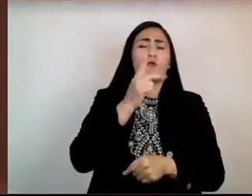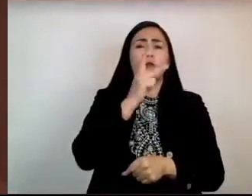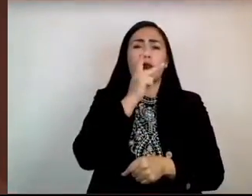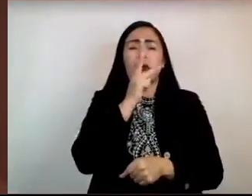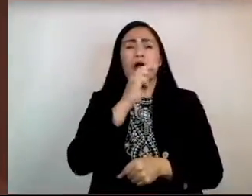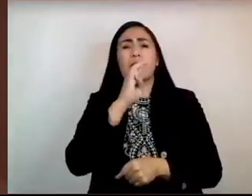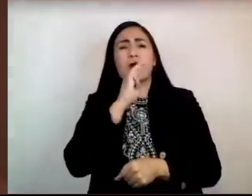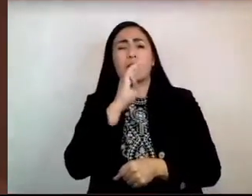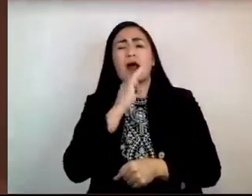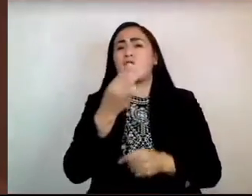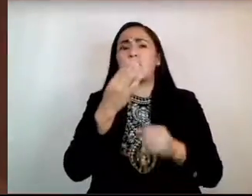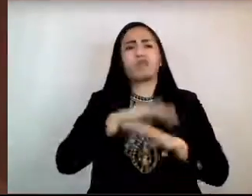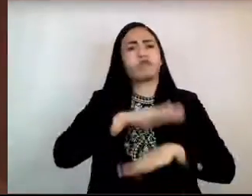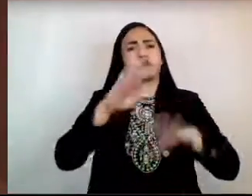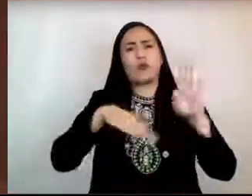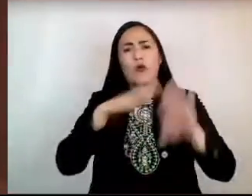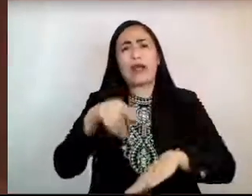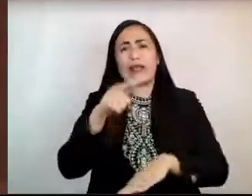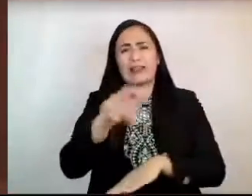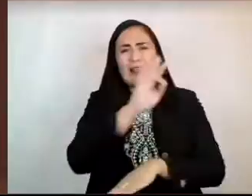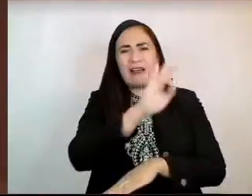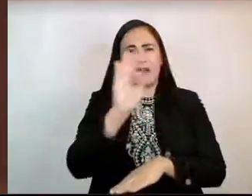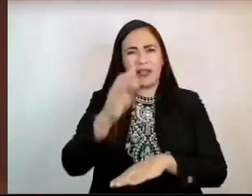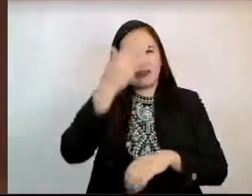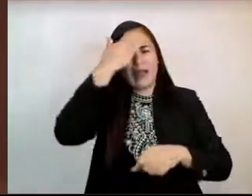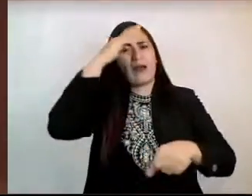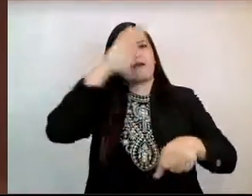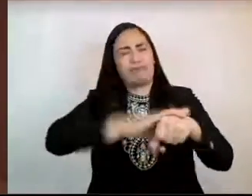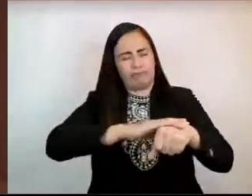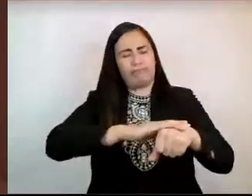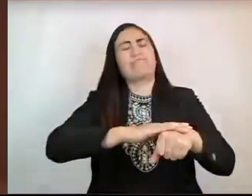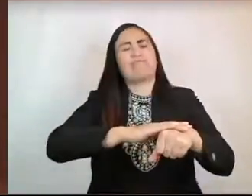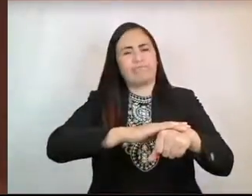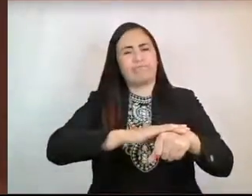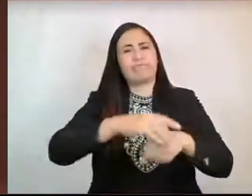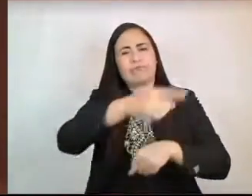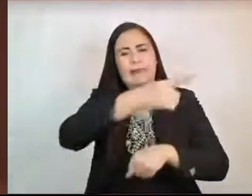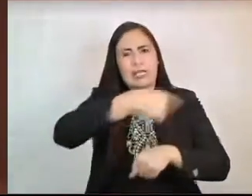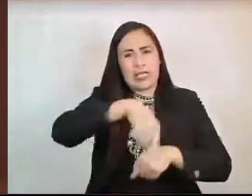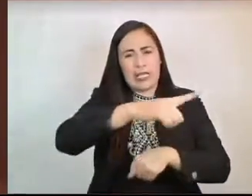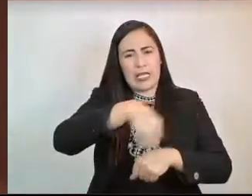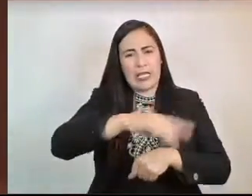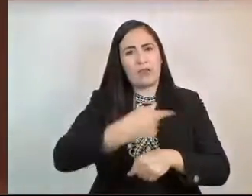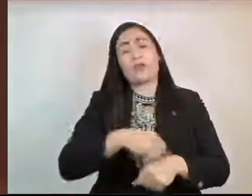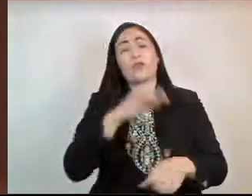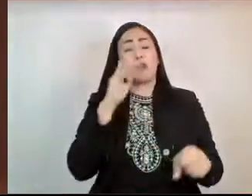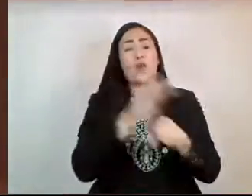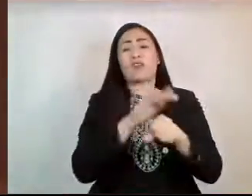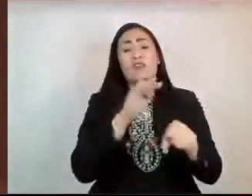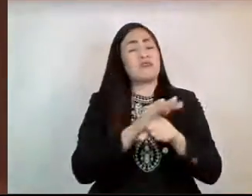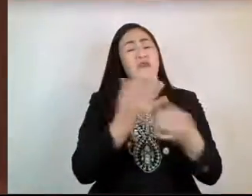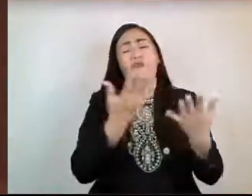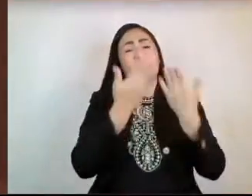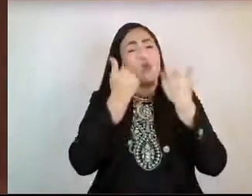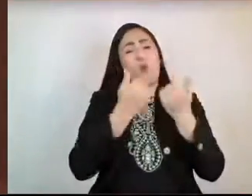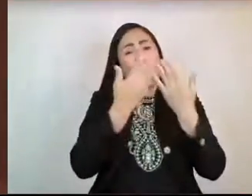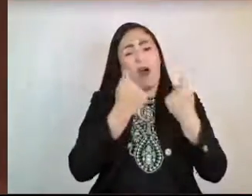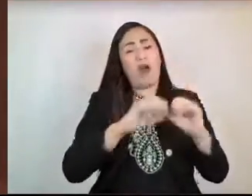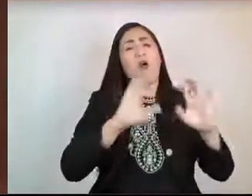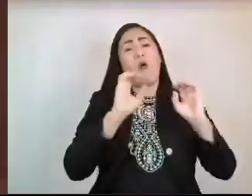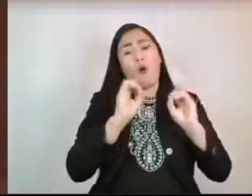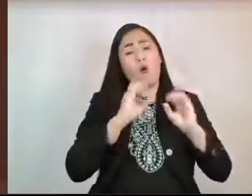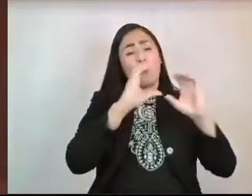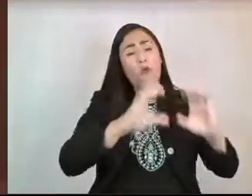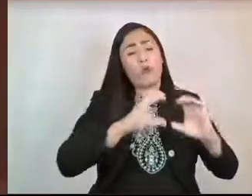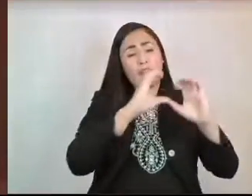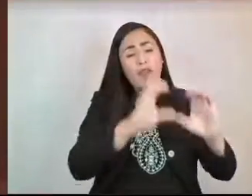las niñas, niños y adolescentes y la primera infancia que han perdido la protección, el cuidado de una